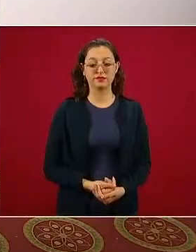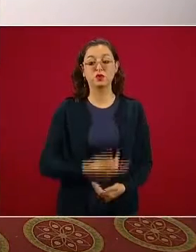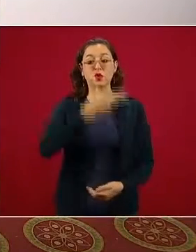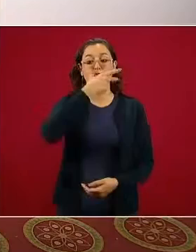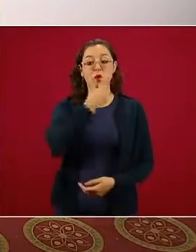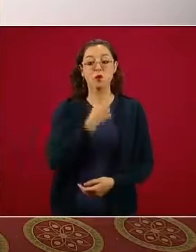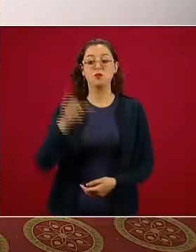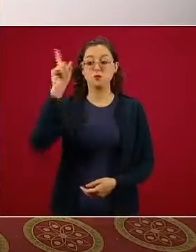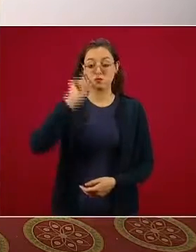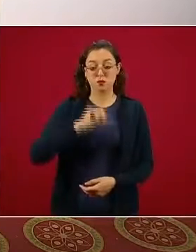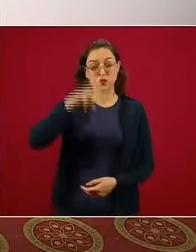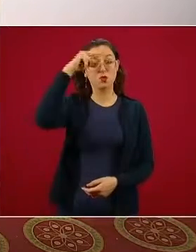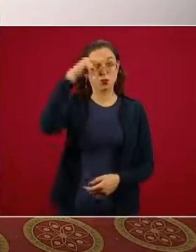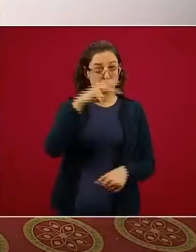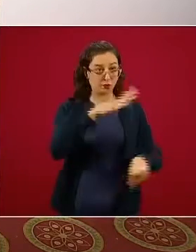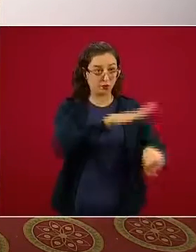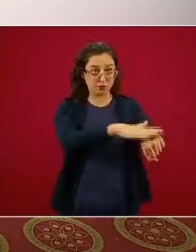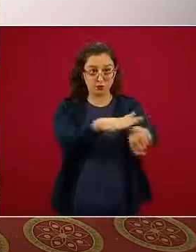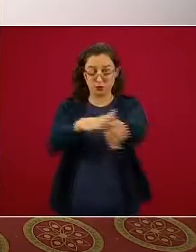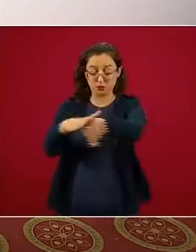Mexicanas, mexicanos,